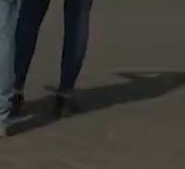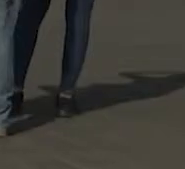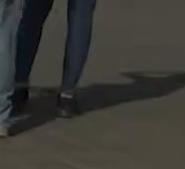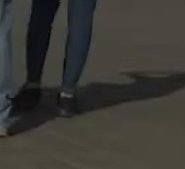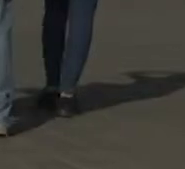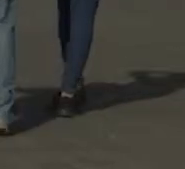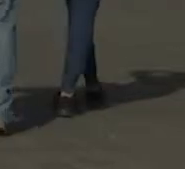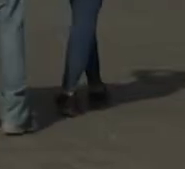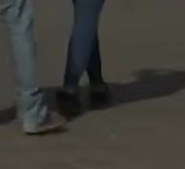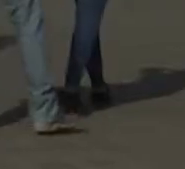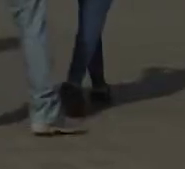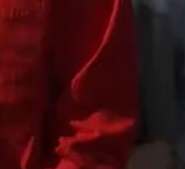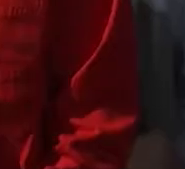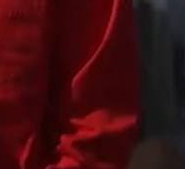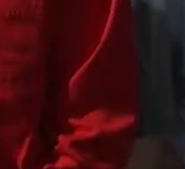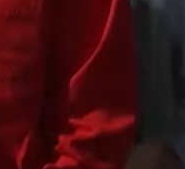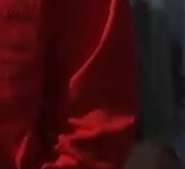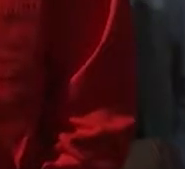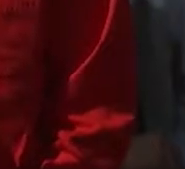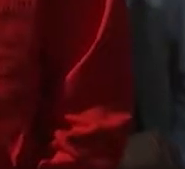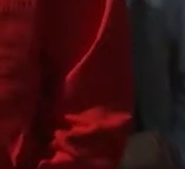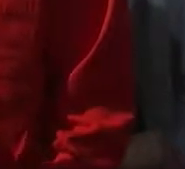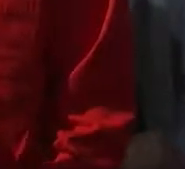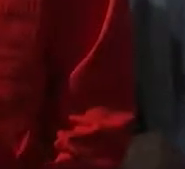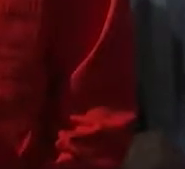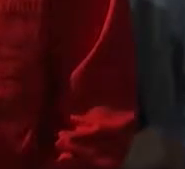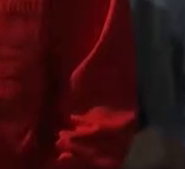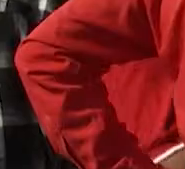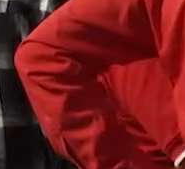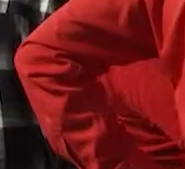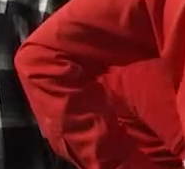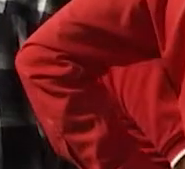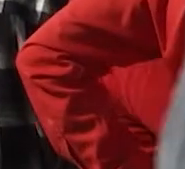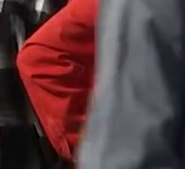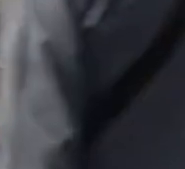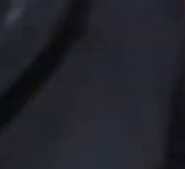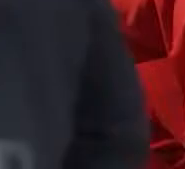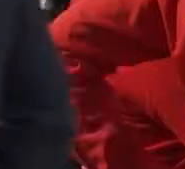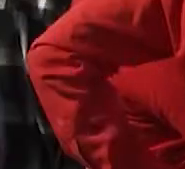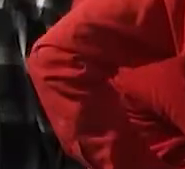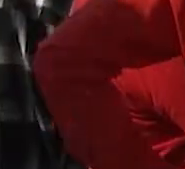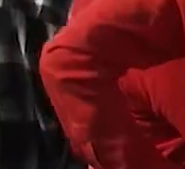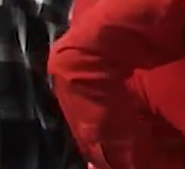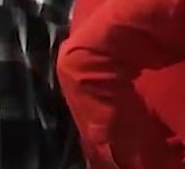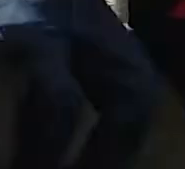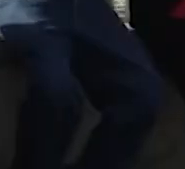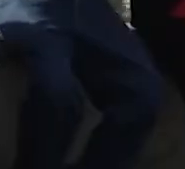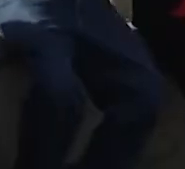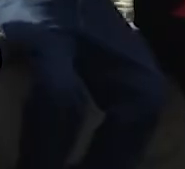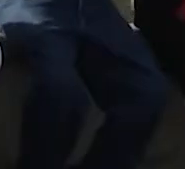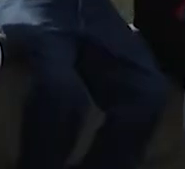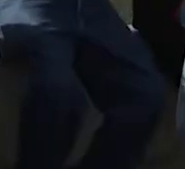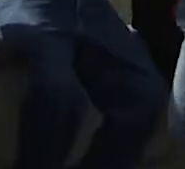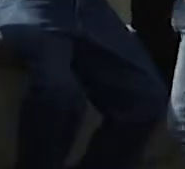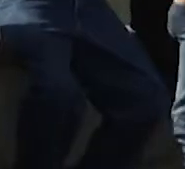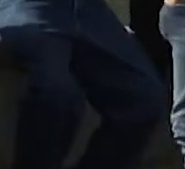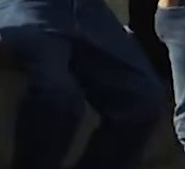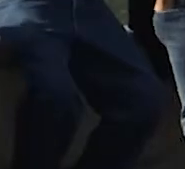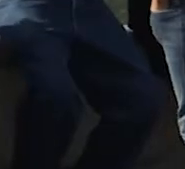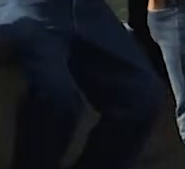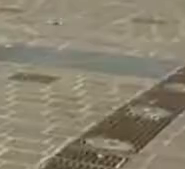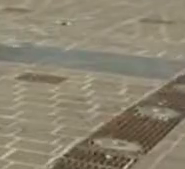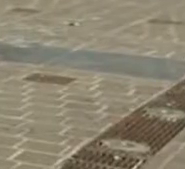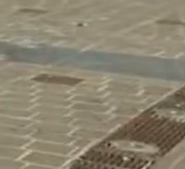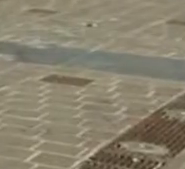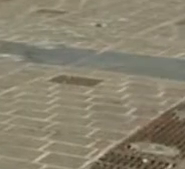en la conferencia de prensa matutina el presidente de méxico andrés manuel lópez obrador informó que continúan las negociaciones entre los ejidatarios